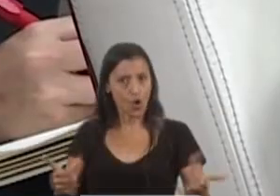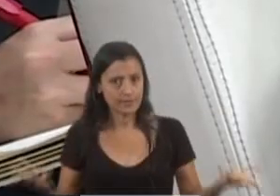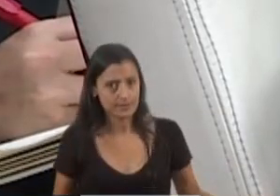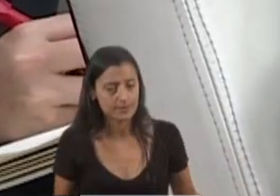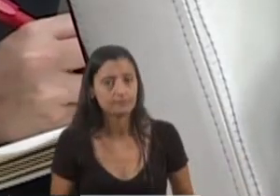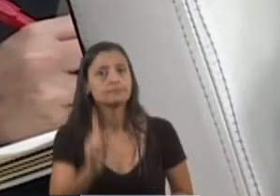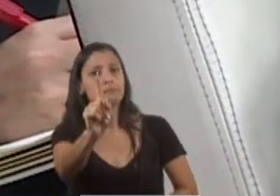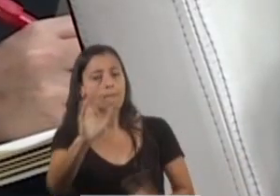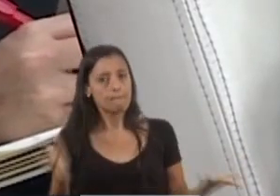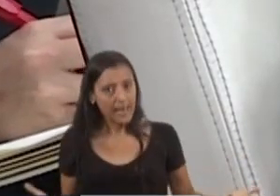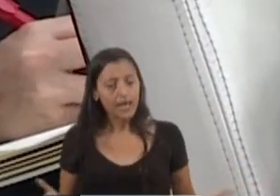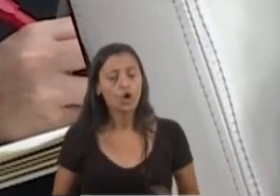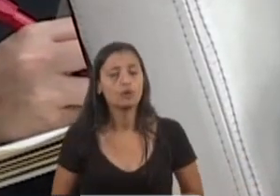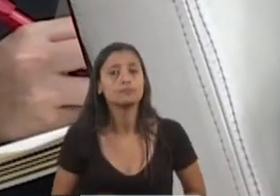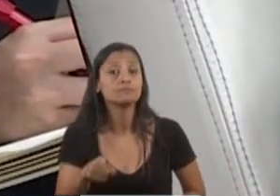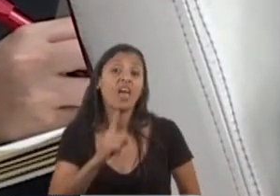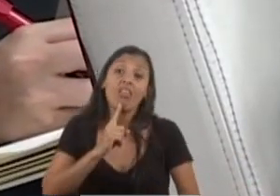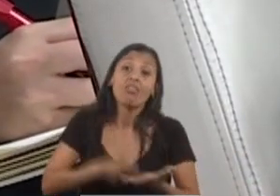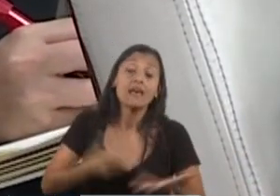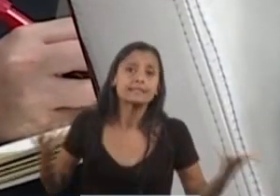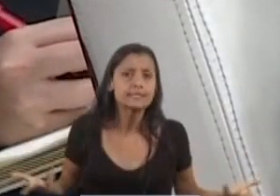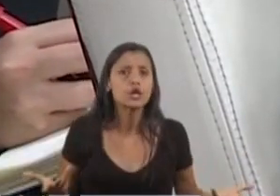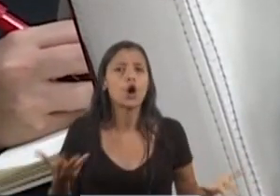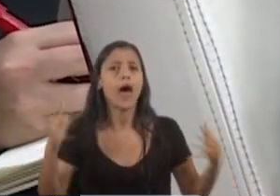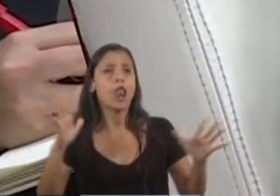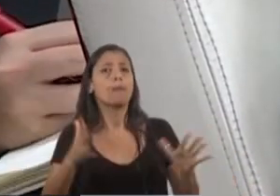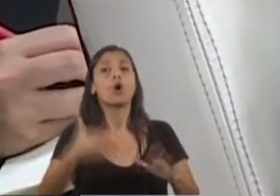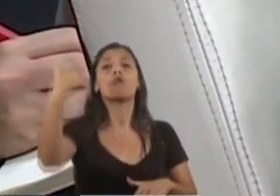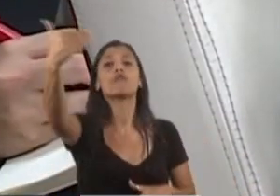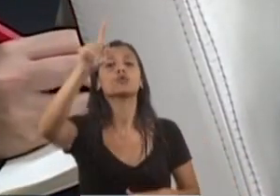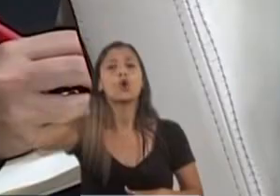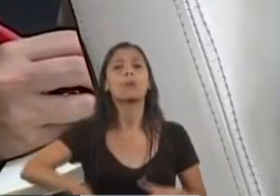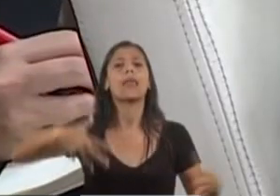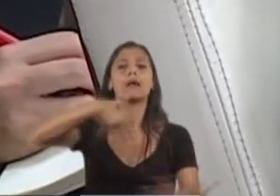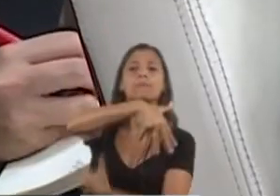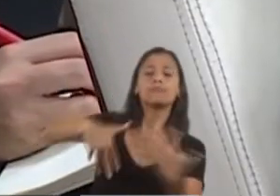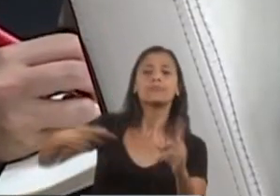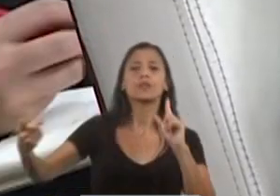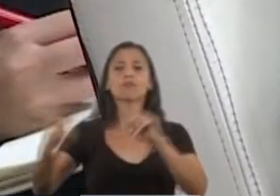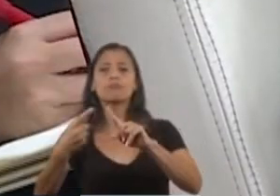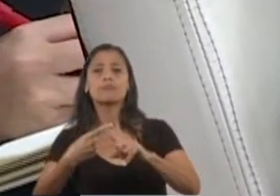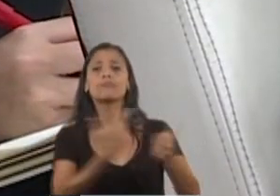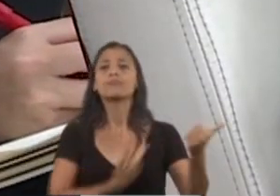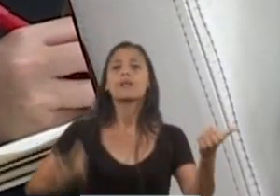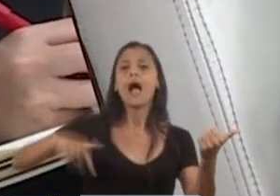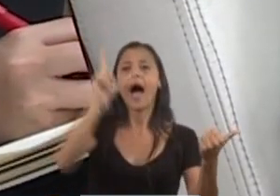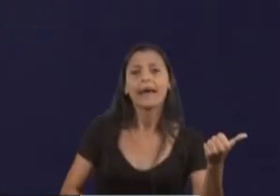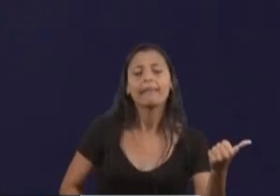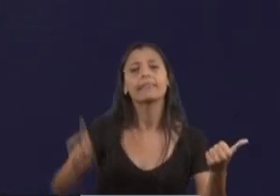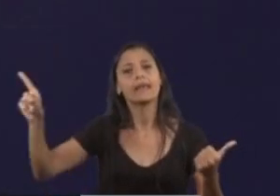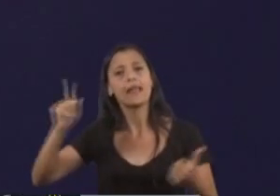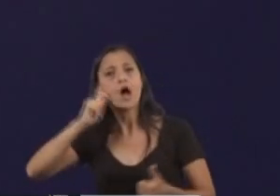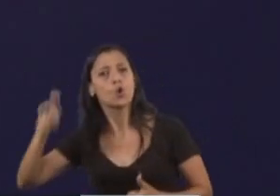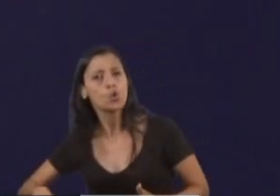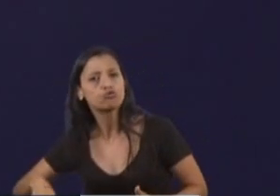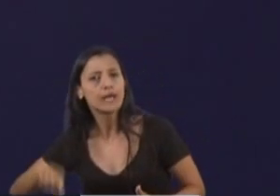En todo caso, esta decisión va a poder modificar a futuro las relaciones entre Argentina y Rusia. Bueno, es lo que me